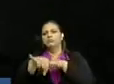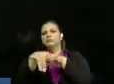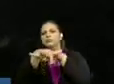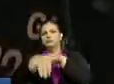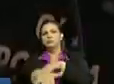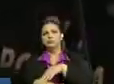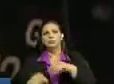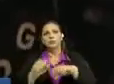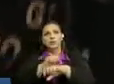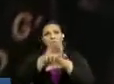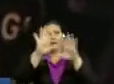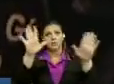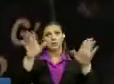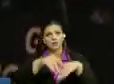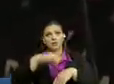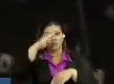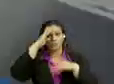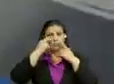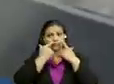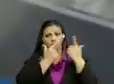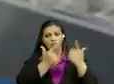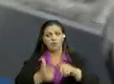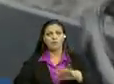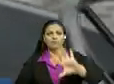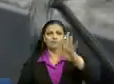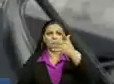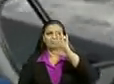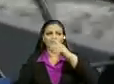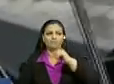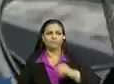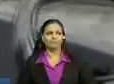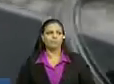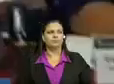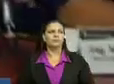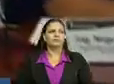las embarcaciones no cuentan con patrullaje fluvial.